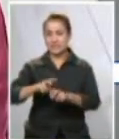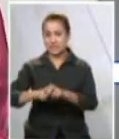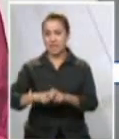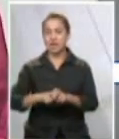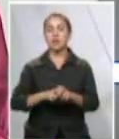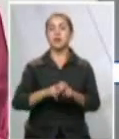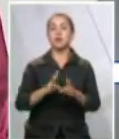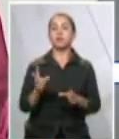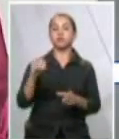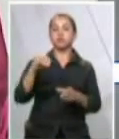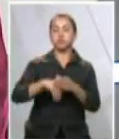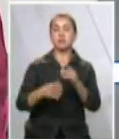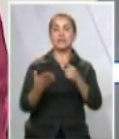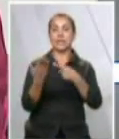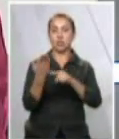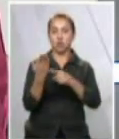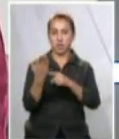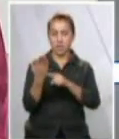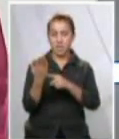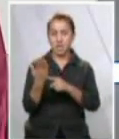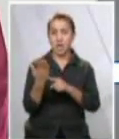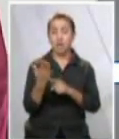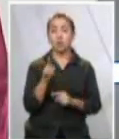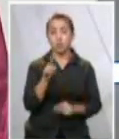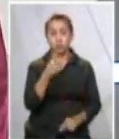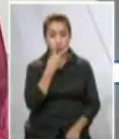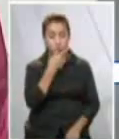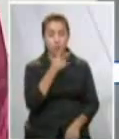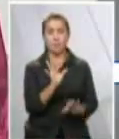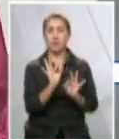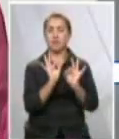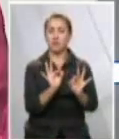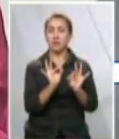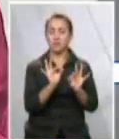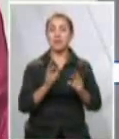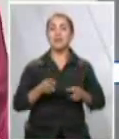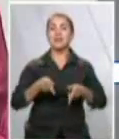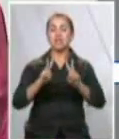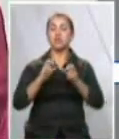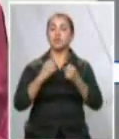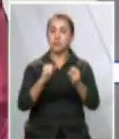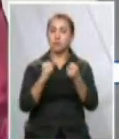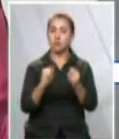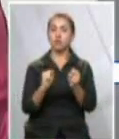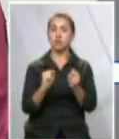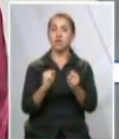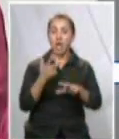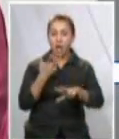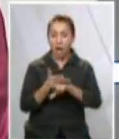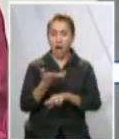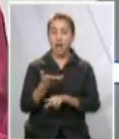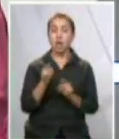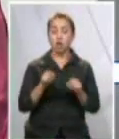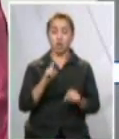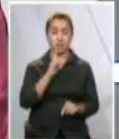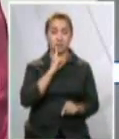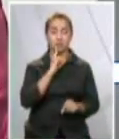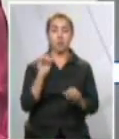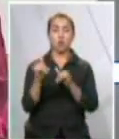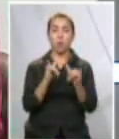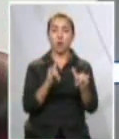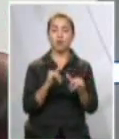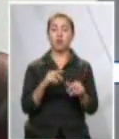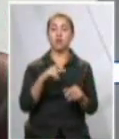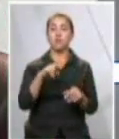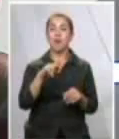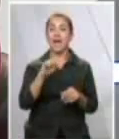con incorporación de tecnología, tú ves que perfectamente el derecho al deporte se hace presente y hoy día tenemos Juegos